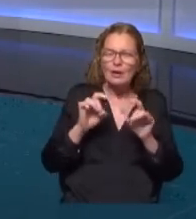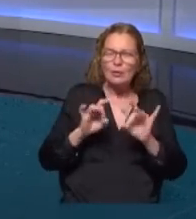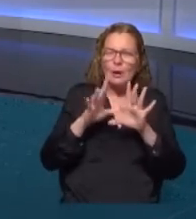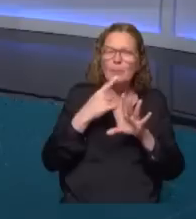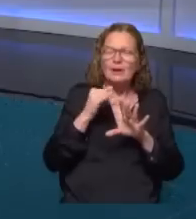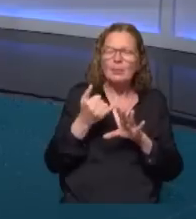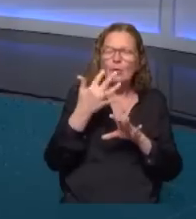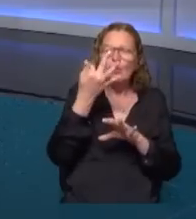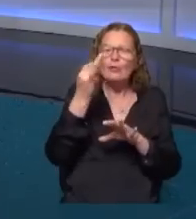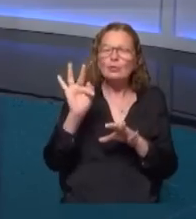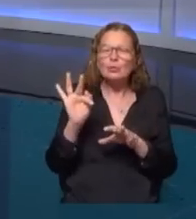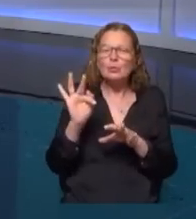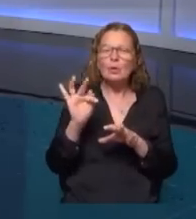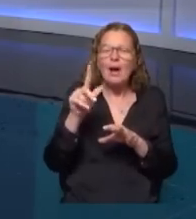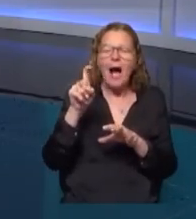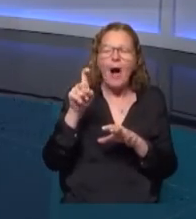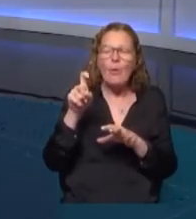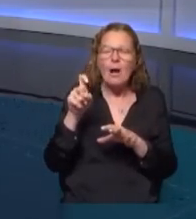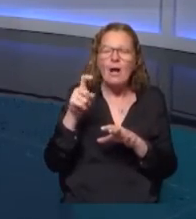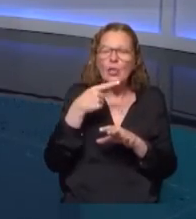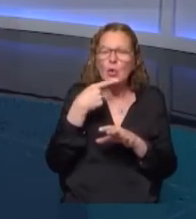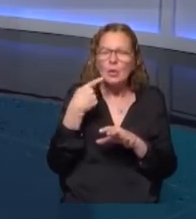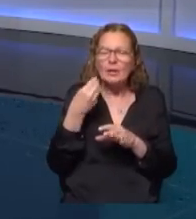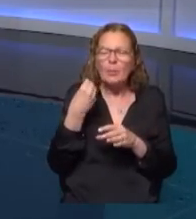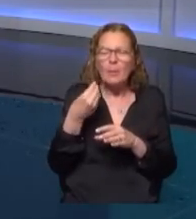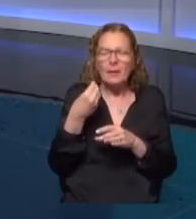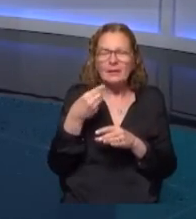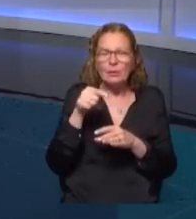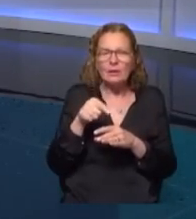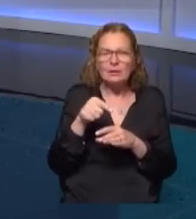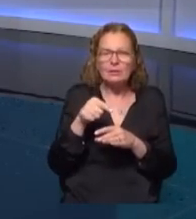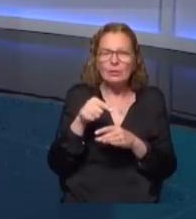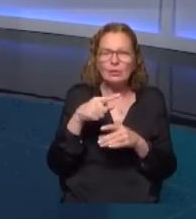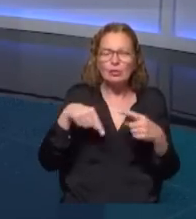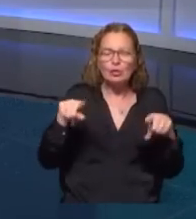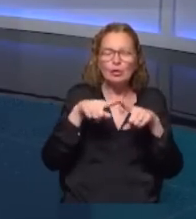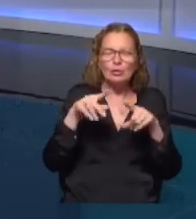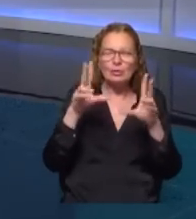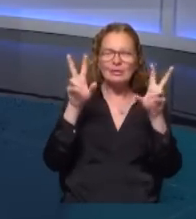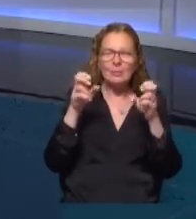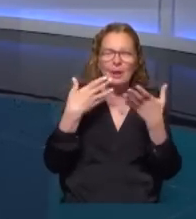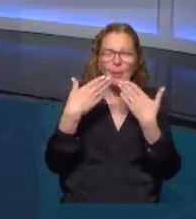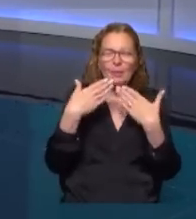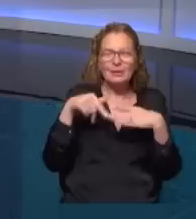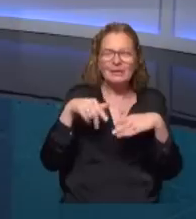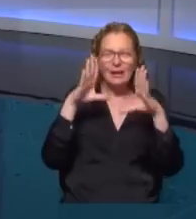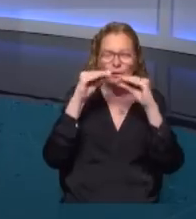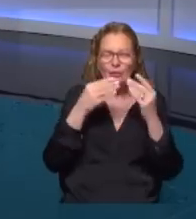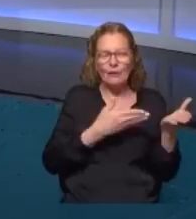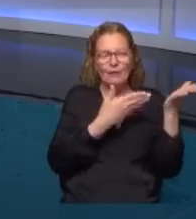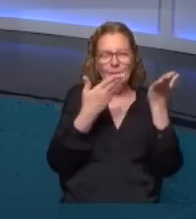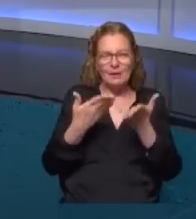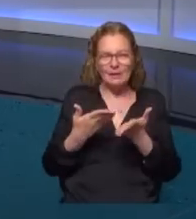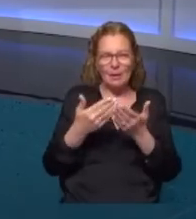ejemplo Cuál será el futuro del agua dulce Qué puede pasar con esto bueno de todos estos temas estaremos hablando esta noche bienvenidas